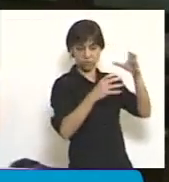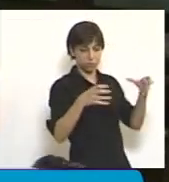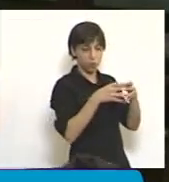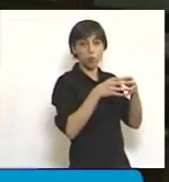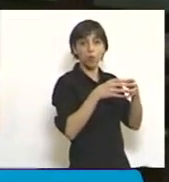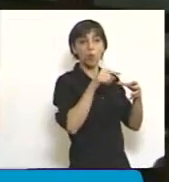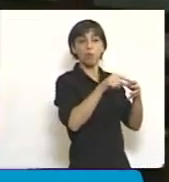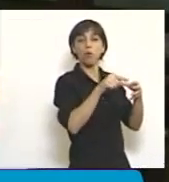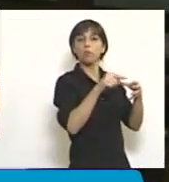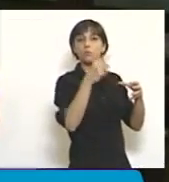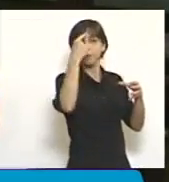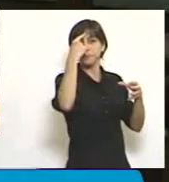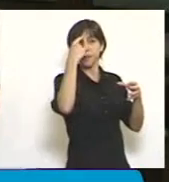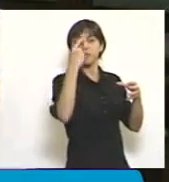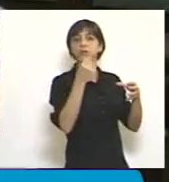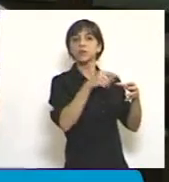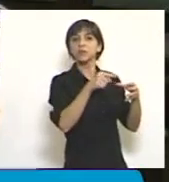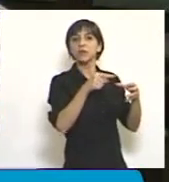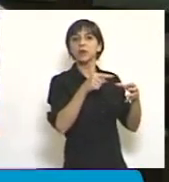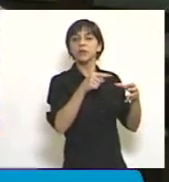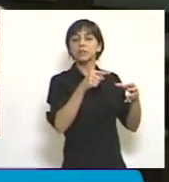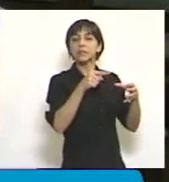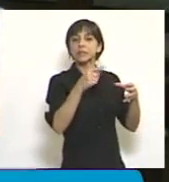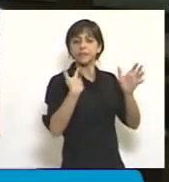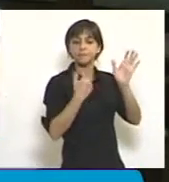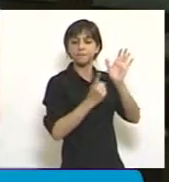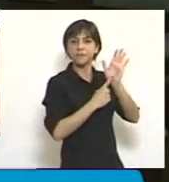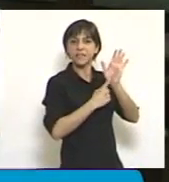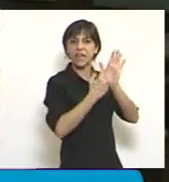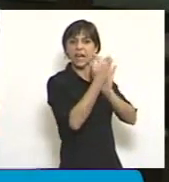fin de evitar males mayores.